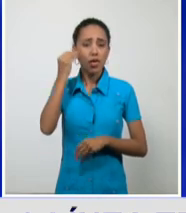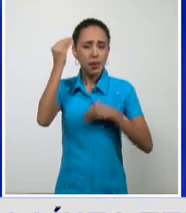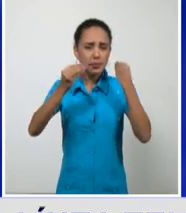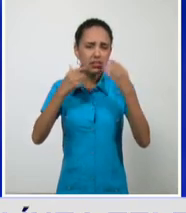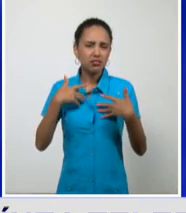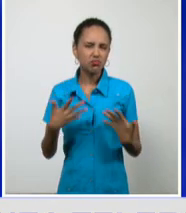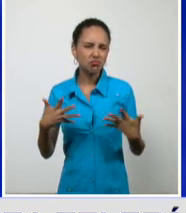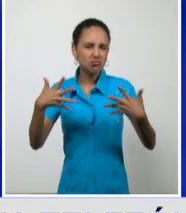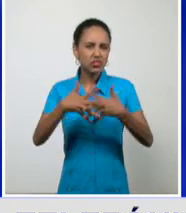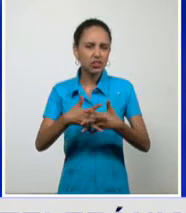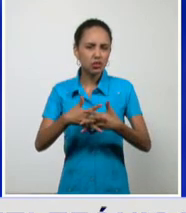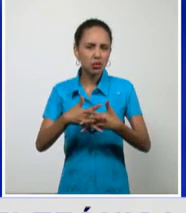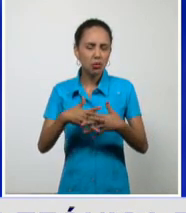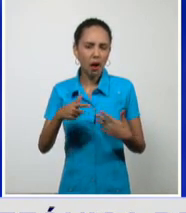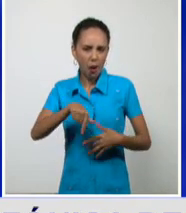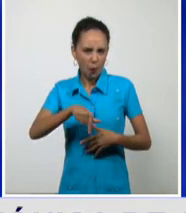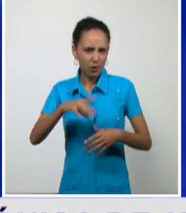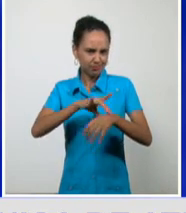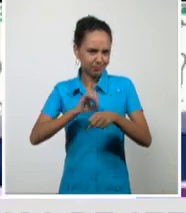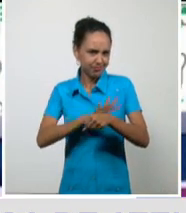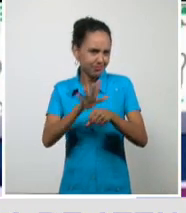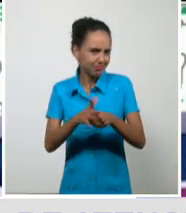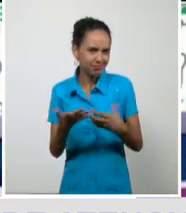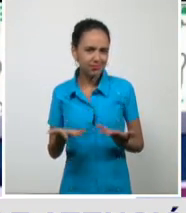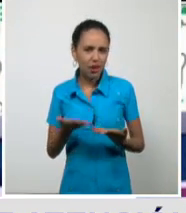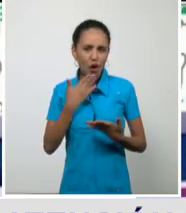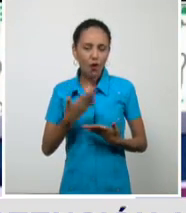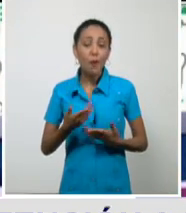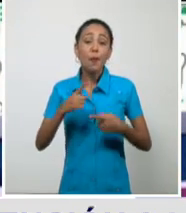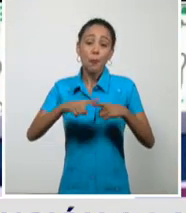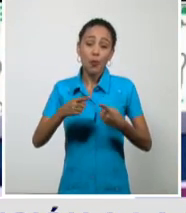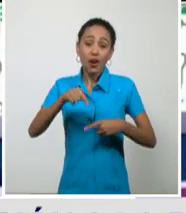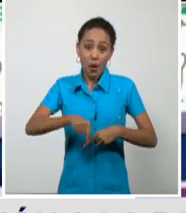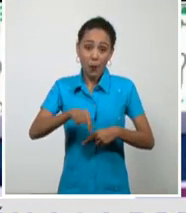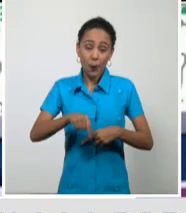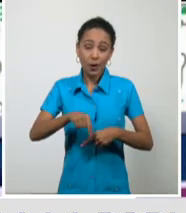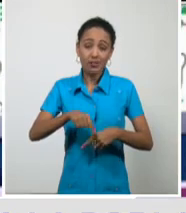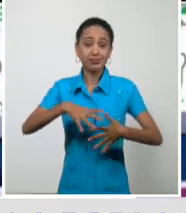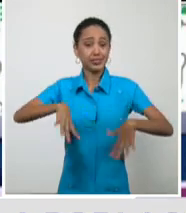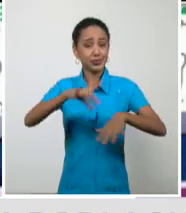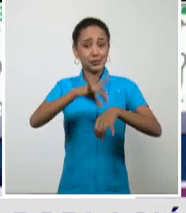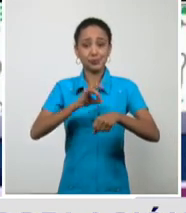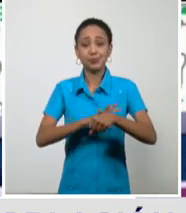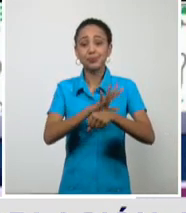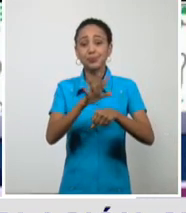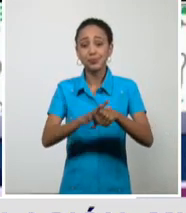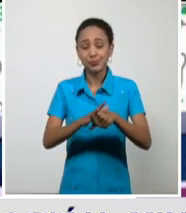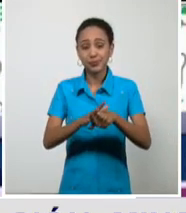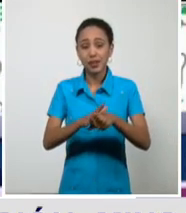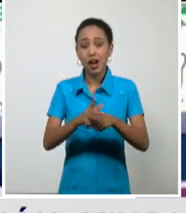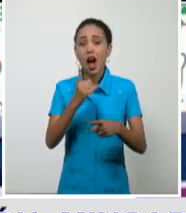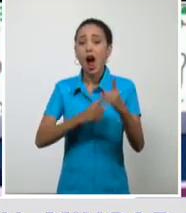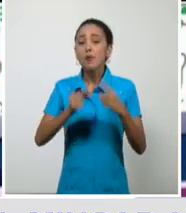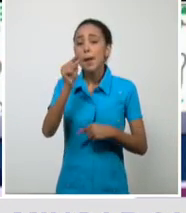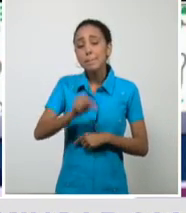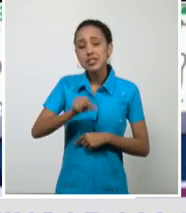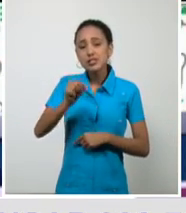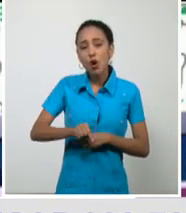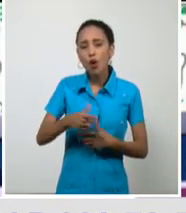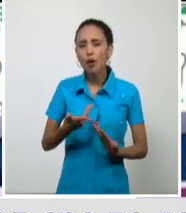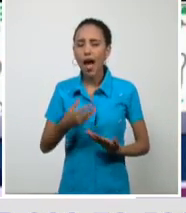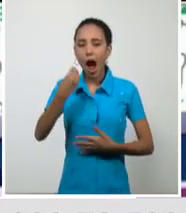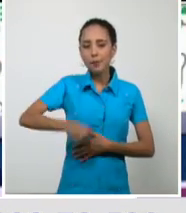con el escenario de la COVID-19? Y es que en medio precisamente de esta circunstancia pueden haber personas